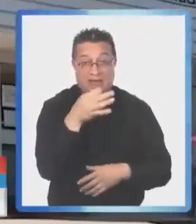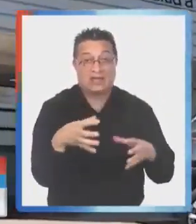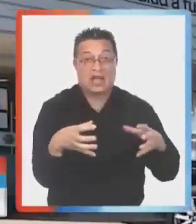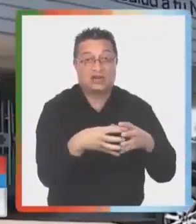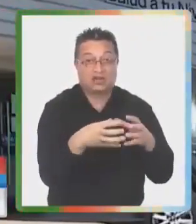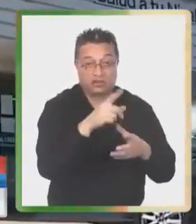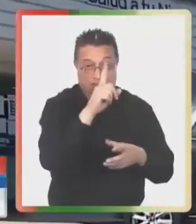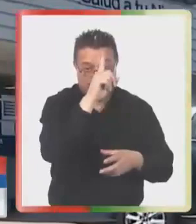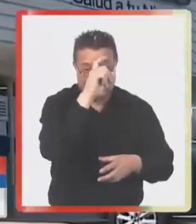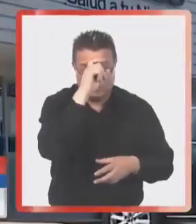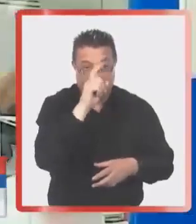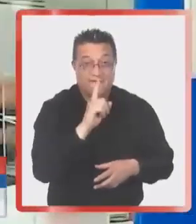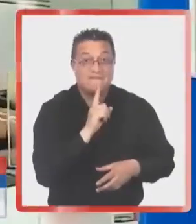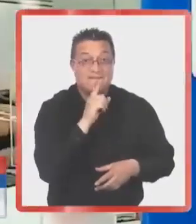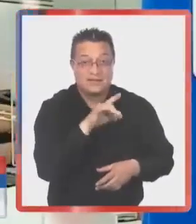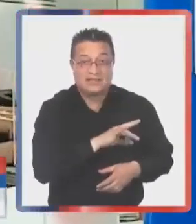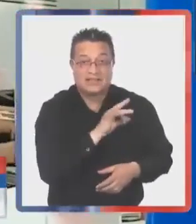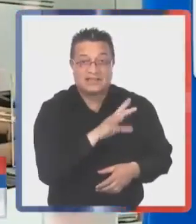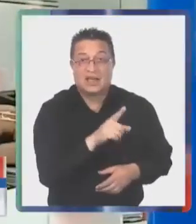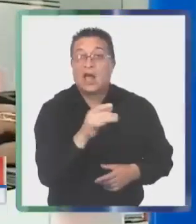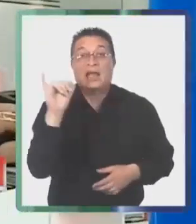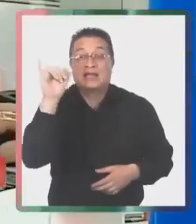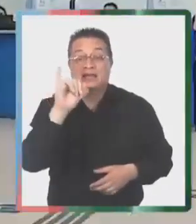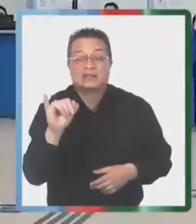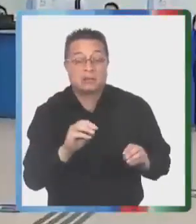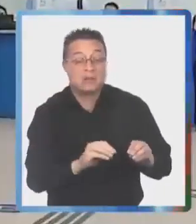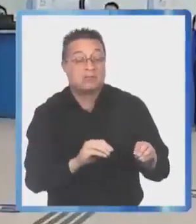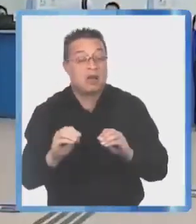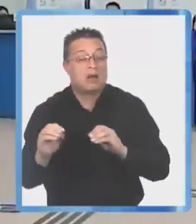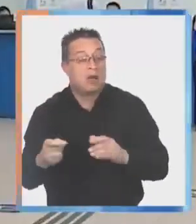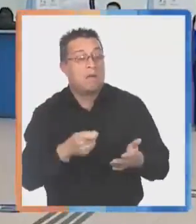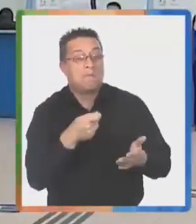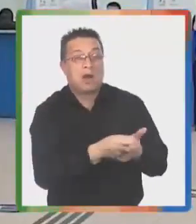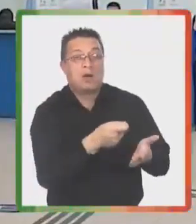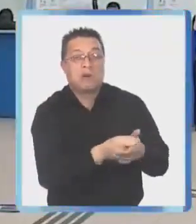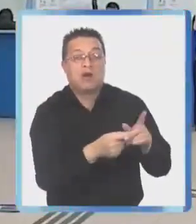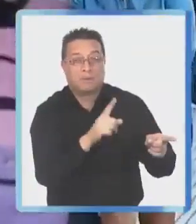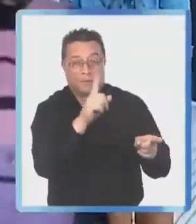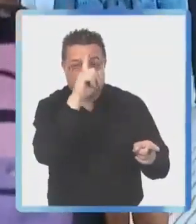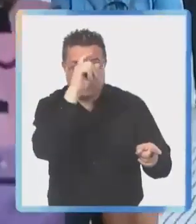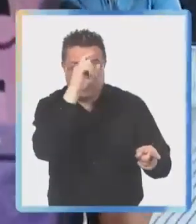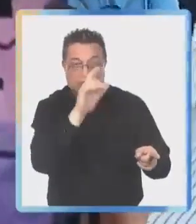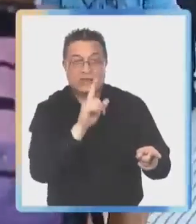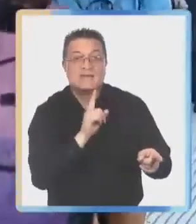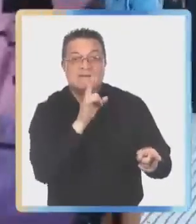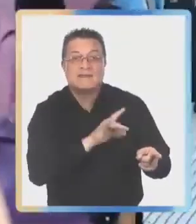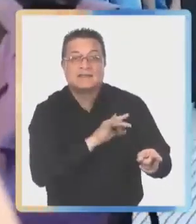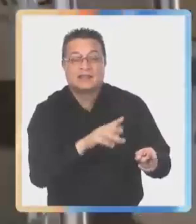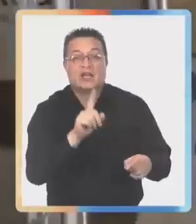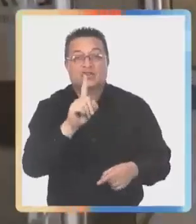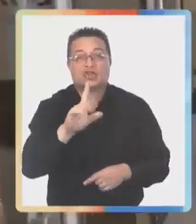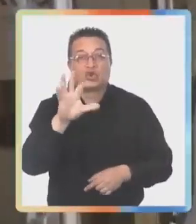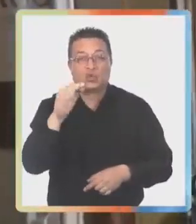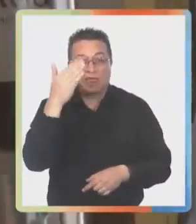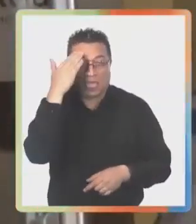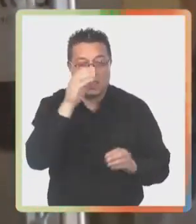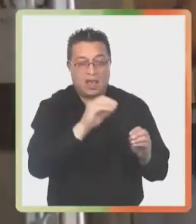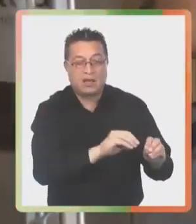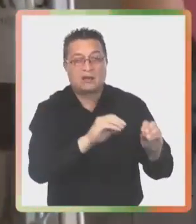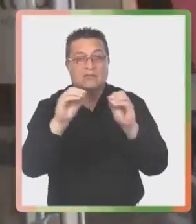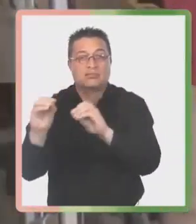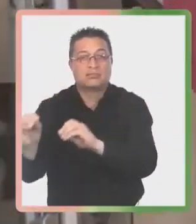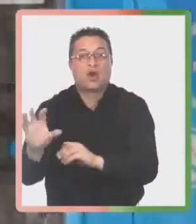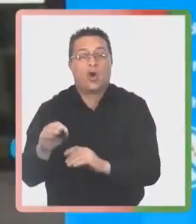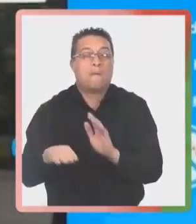advierte la Asociación de Clínicas del país, porque las ISAPRES están aplazando también los pagos a las clínicas de Chile a 150